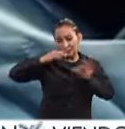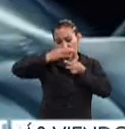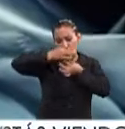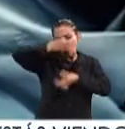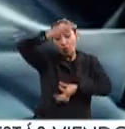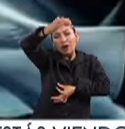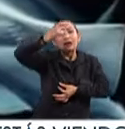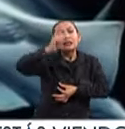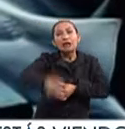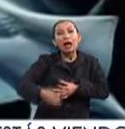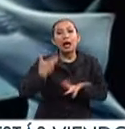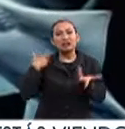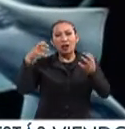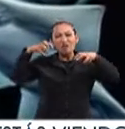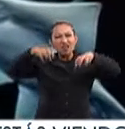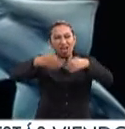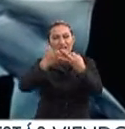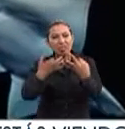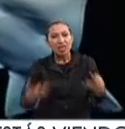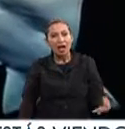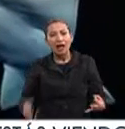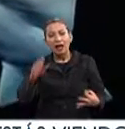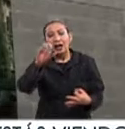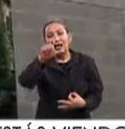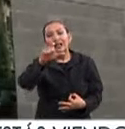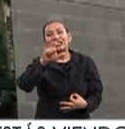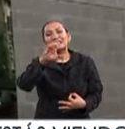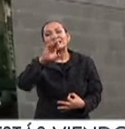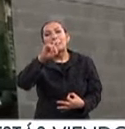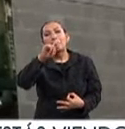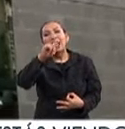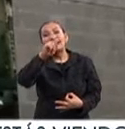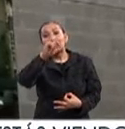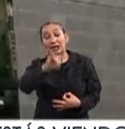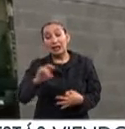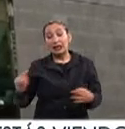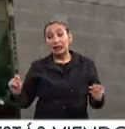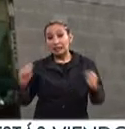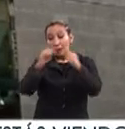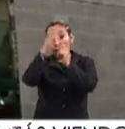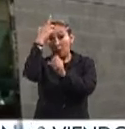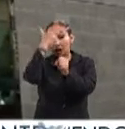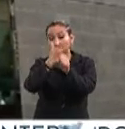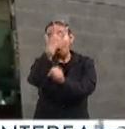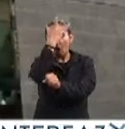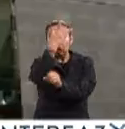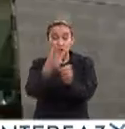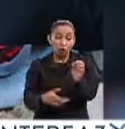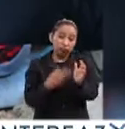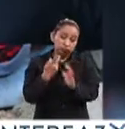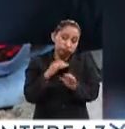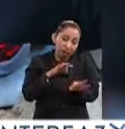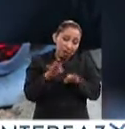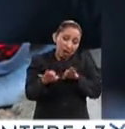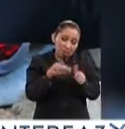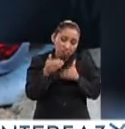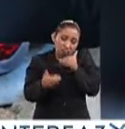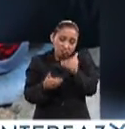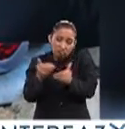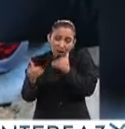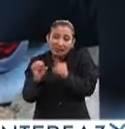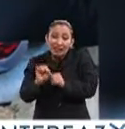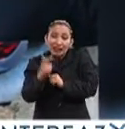marino simbolizaban al monstruo de tierra Zipactli. El proyecto Templo Mayor, a lo largo de 8 temporadas de trabajo, ha